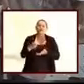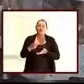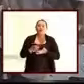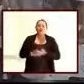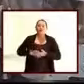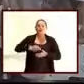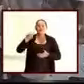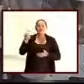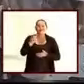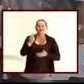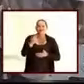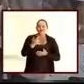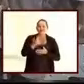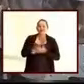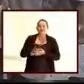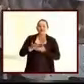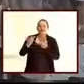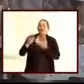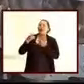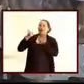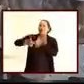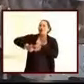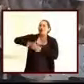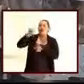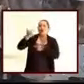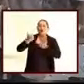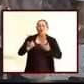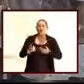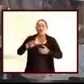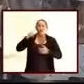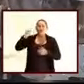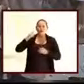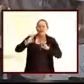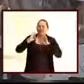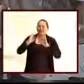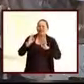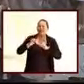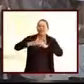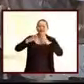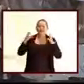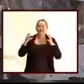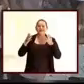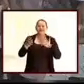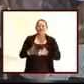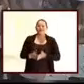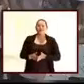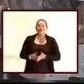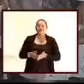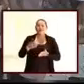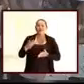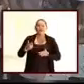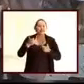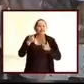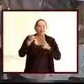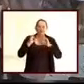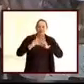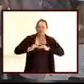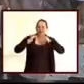Necesitamos recuperar la gloria que Puebla tiene. Puebla es grande, es gigante, es enorme, es